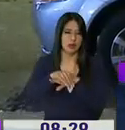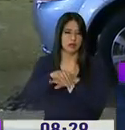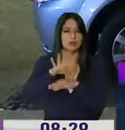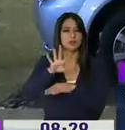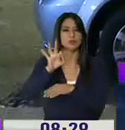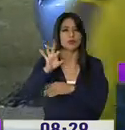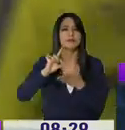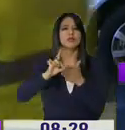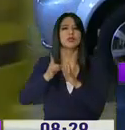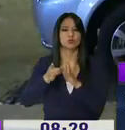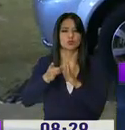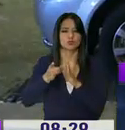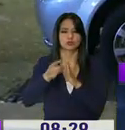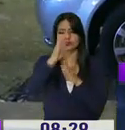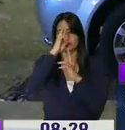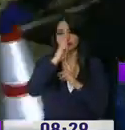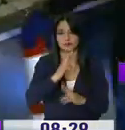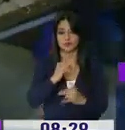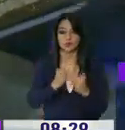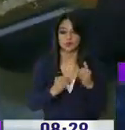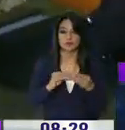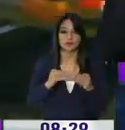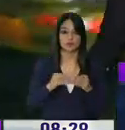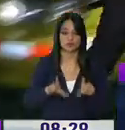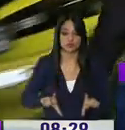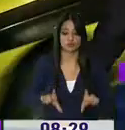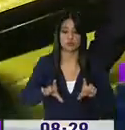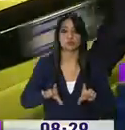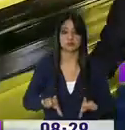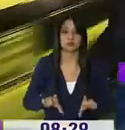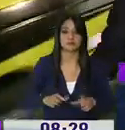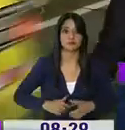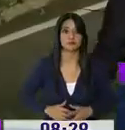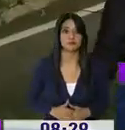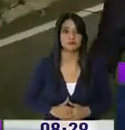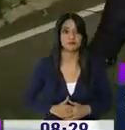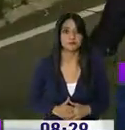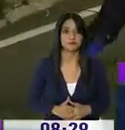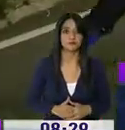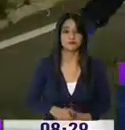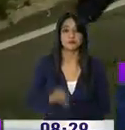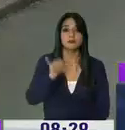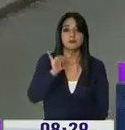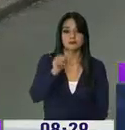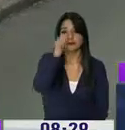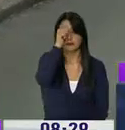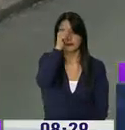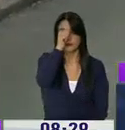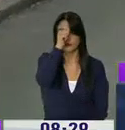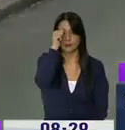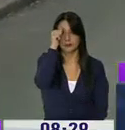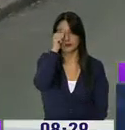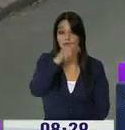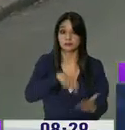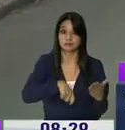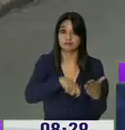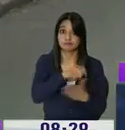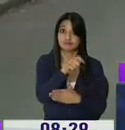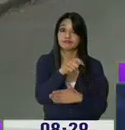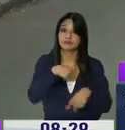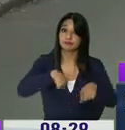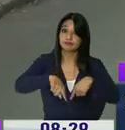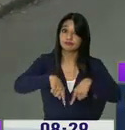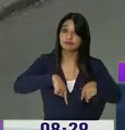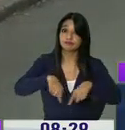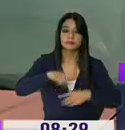minutos, respetando siempre el último dígito de las placas. El sábado y domingo no habrá autorización para el tránsito